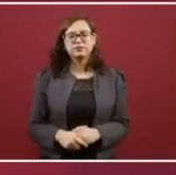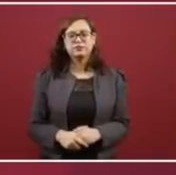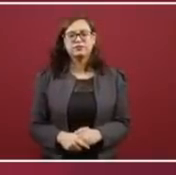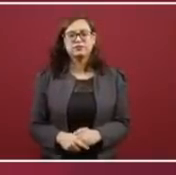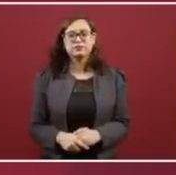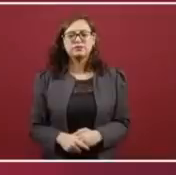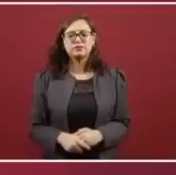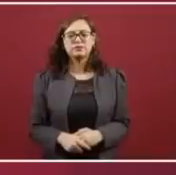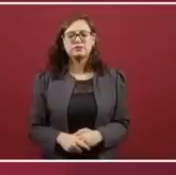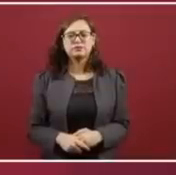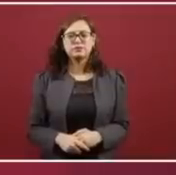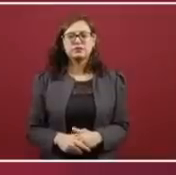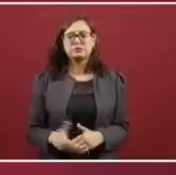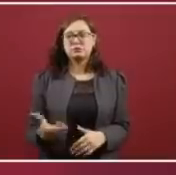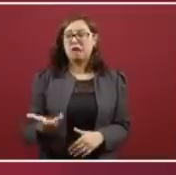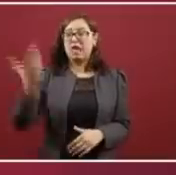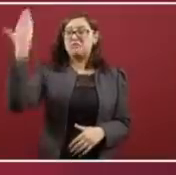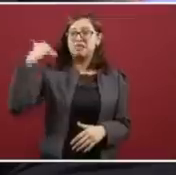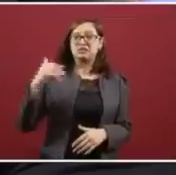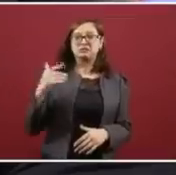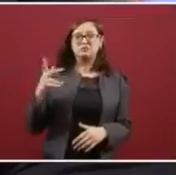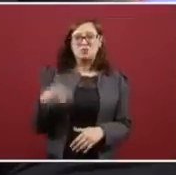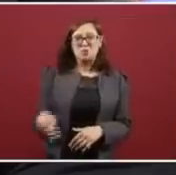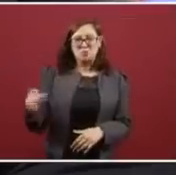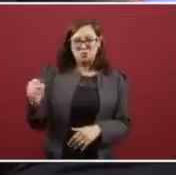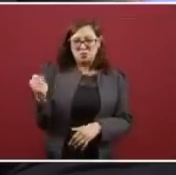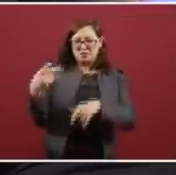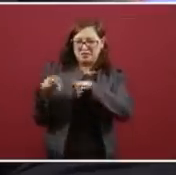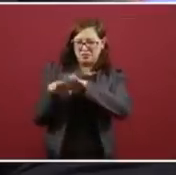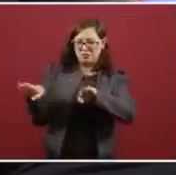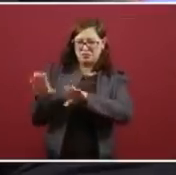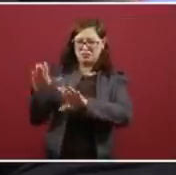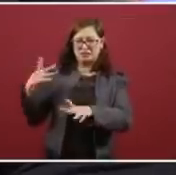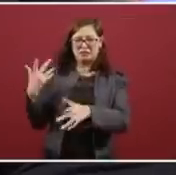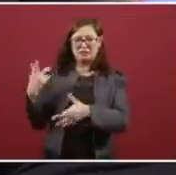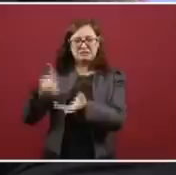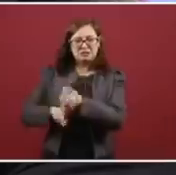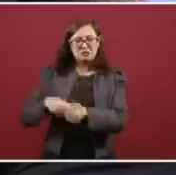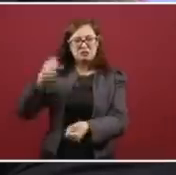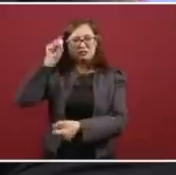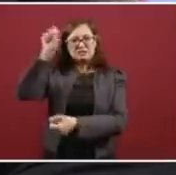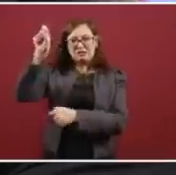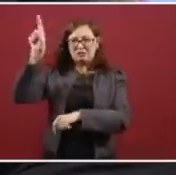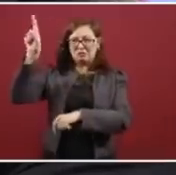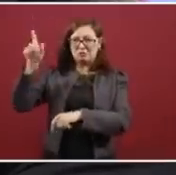con la antidemocracia en los sindicatos